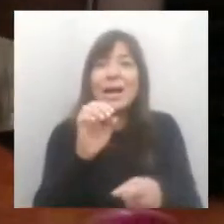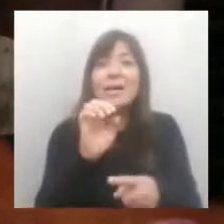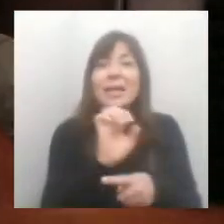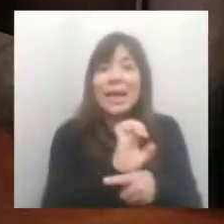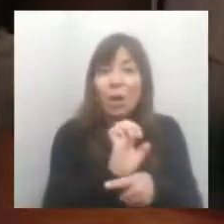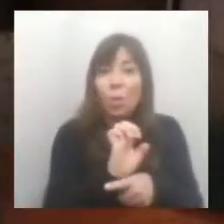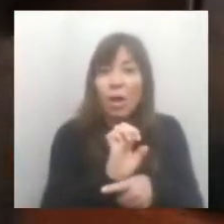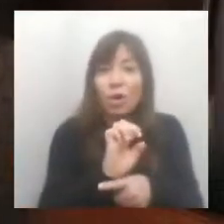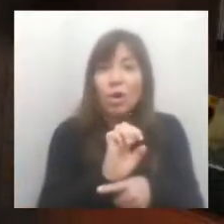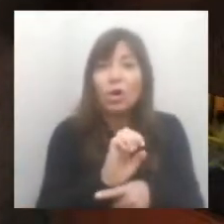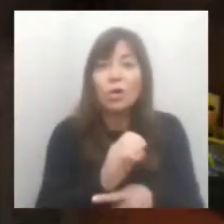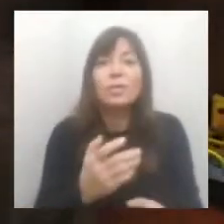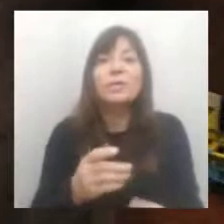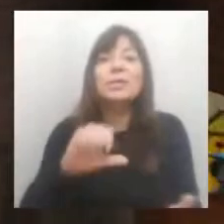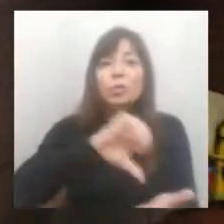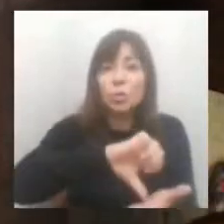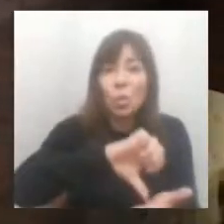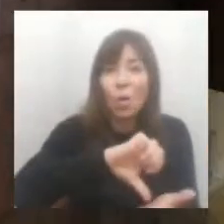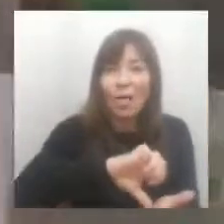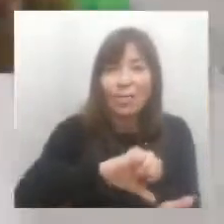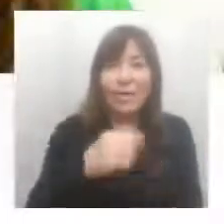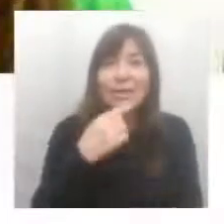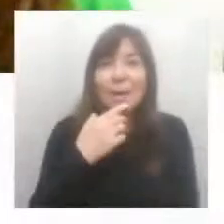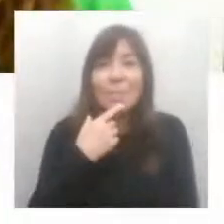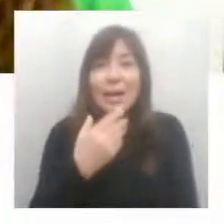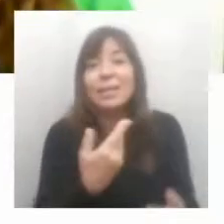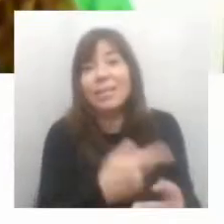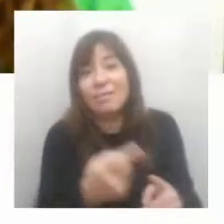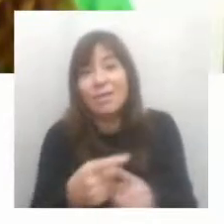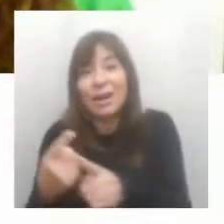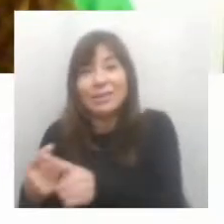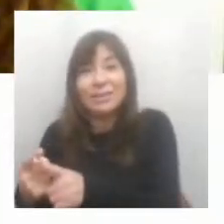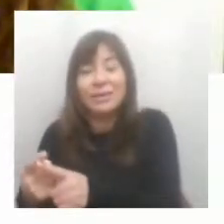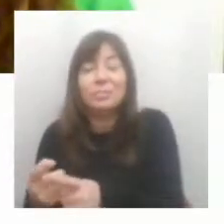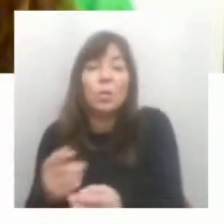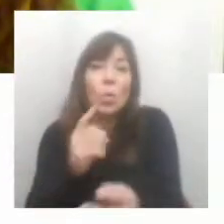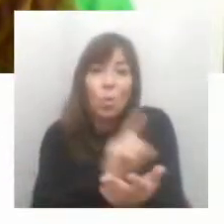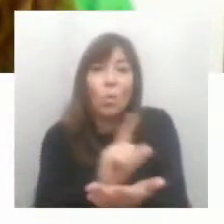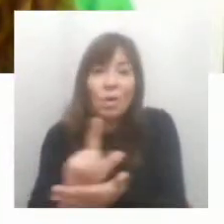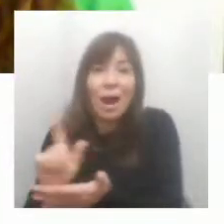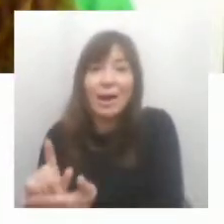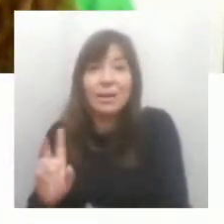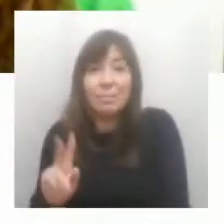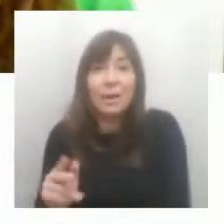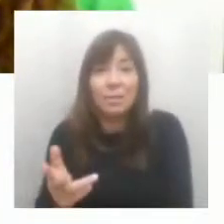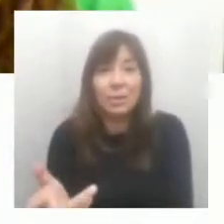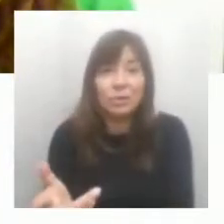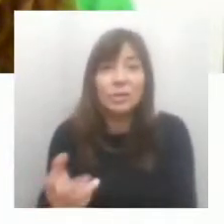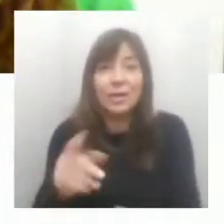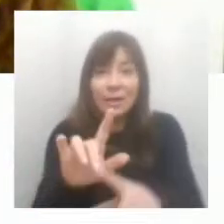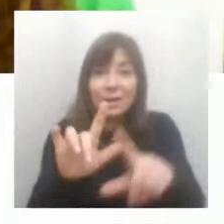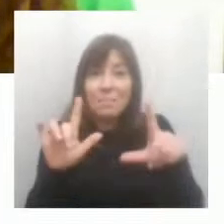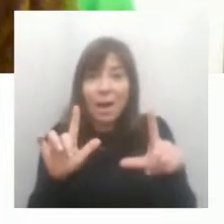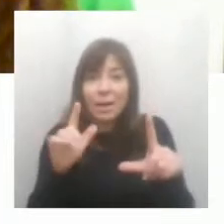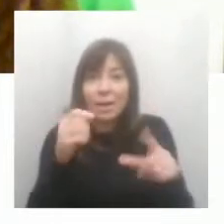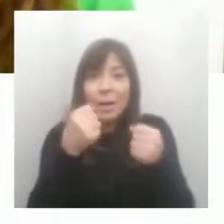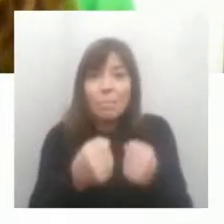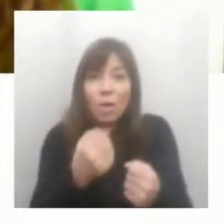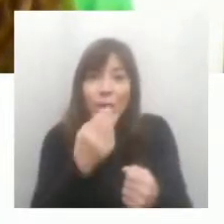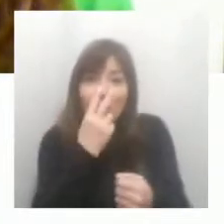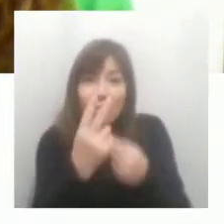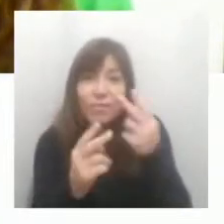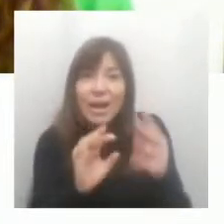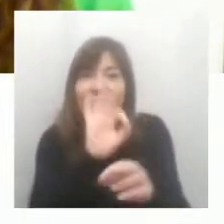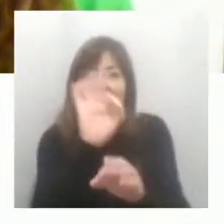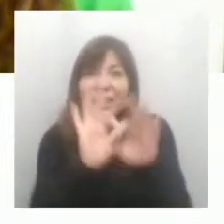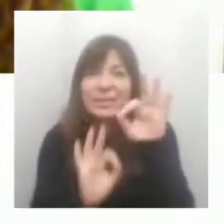a nivel nacional y también a nivel internacional. Y lo interesante, claro, uno lo puede decir, pero en las imágenes podemos apreciar cómo está diseñado